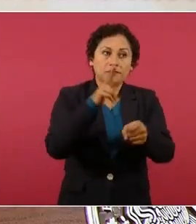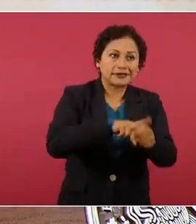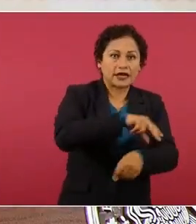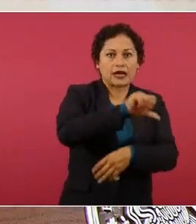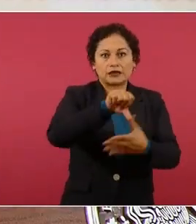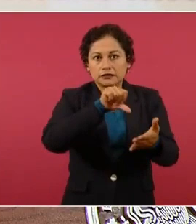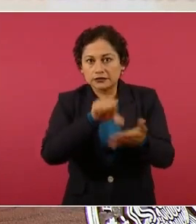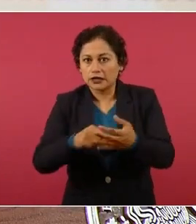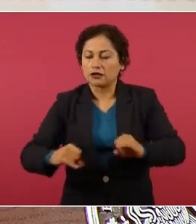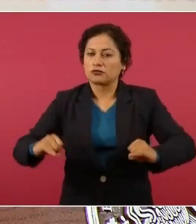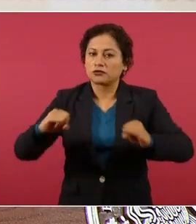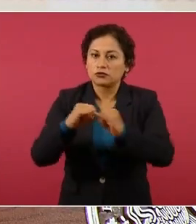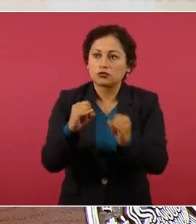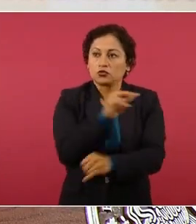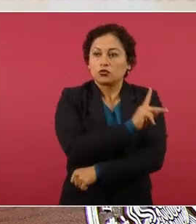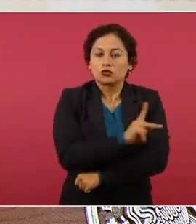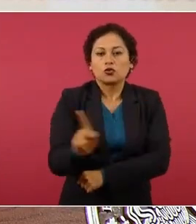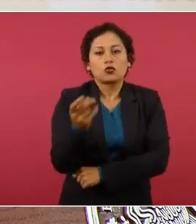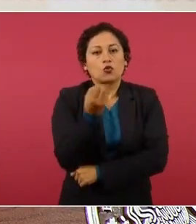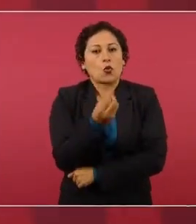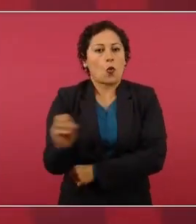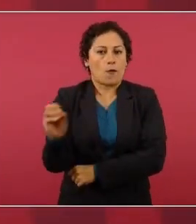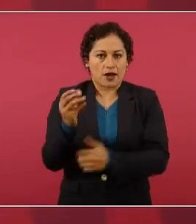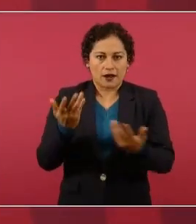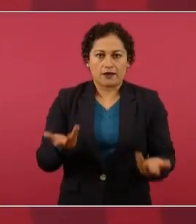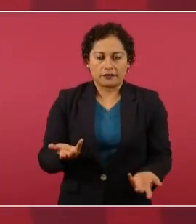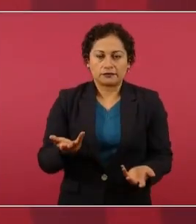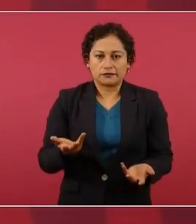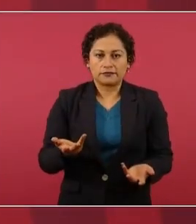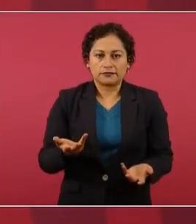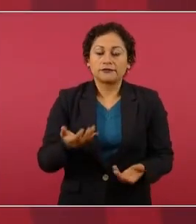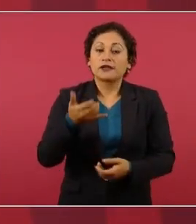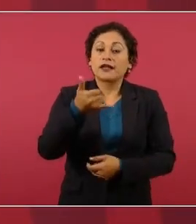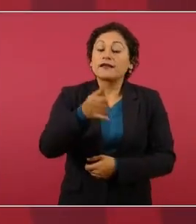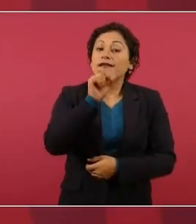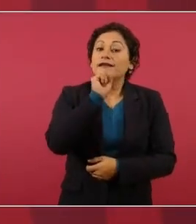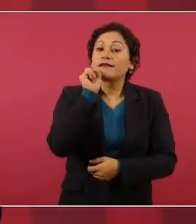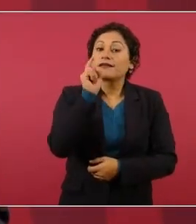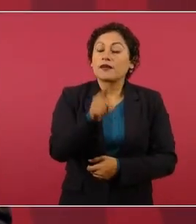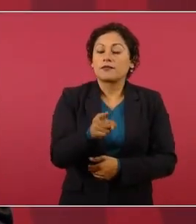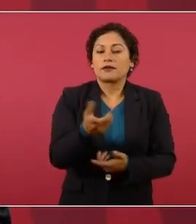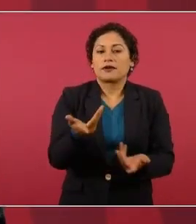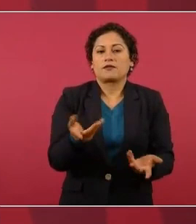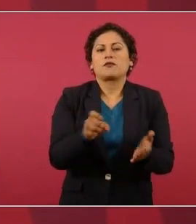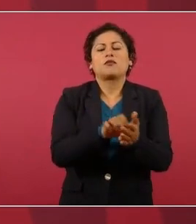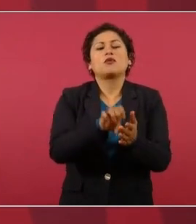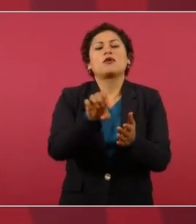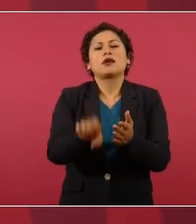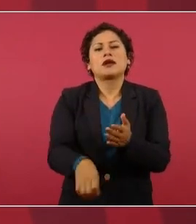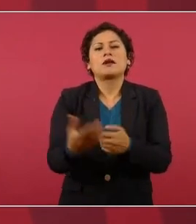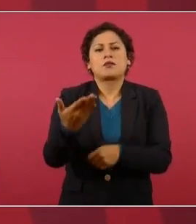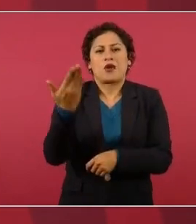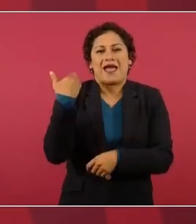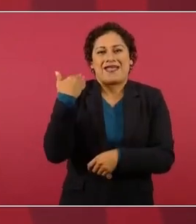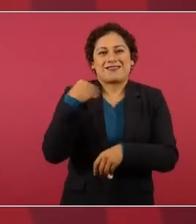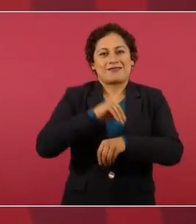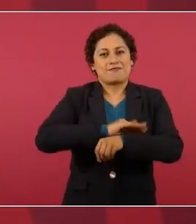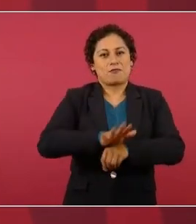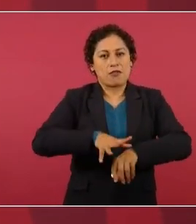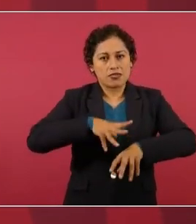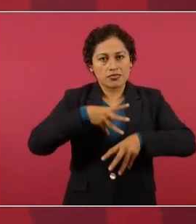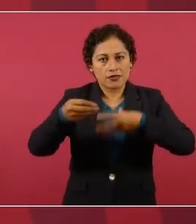y que también, como se demostró cuando la pandemia,